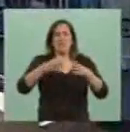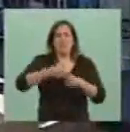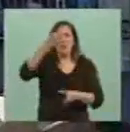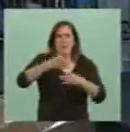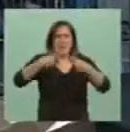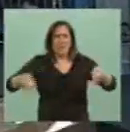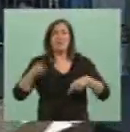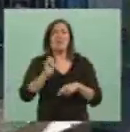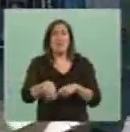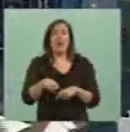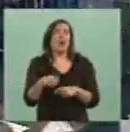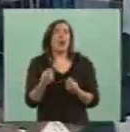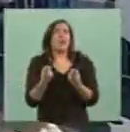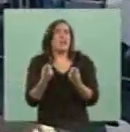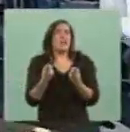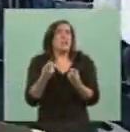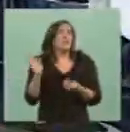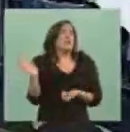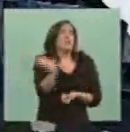atraviesan todas las actividades.